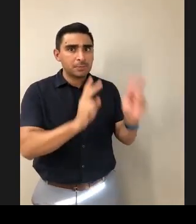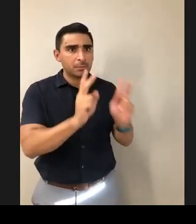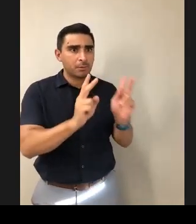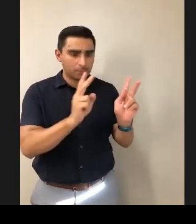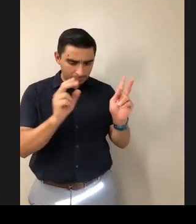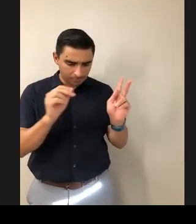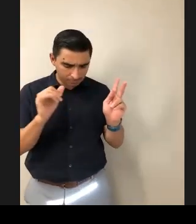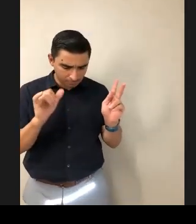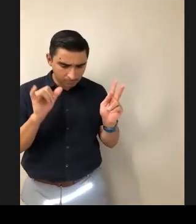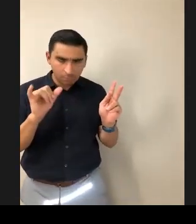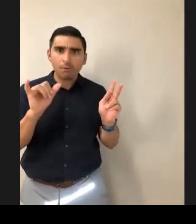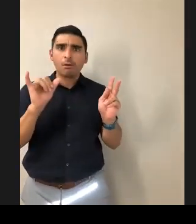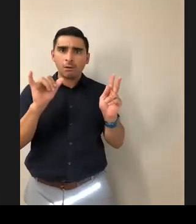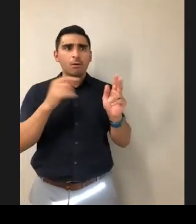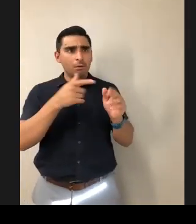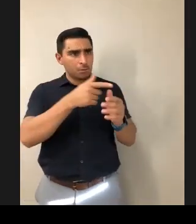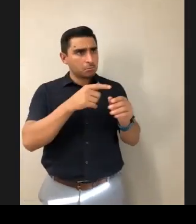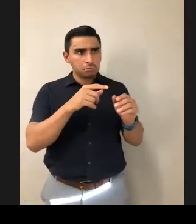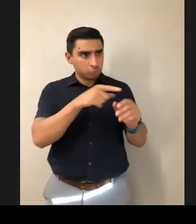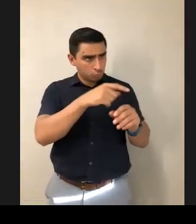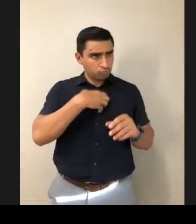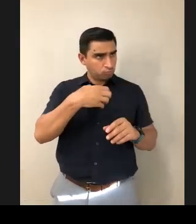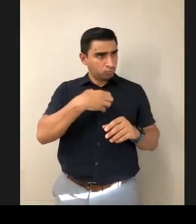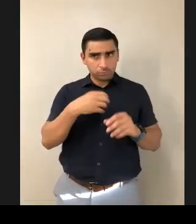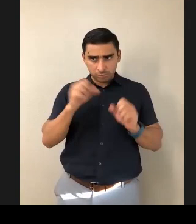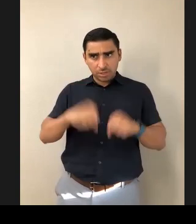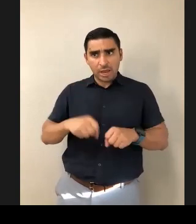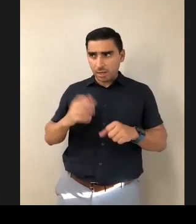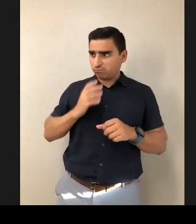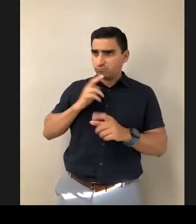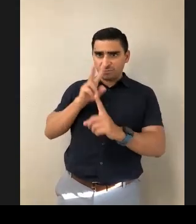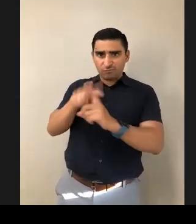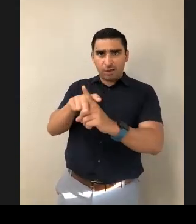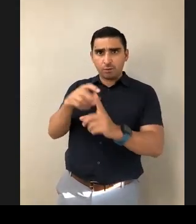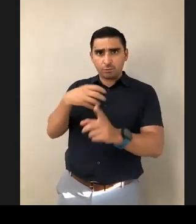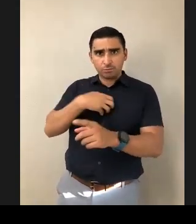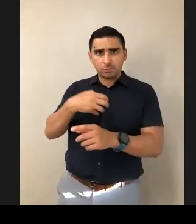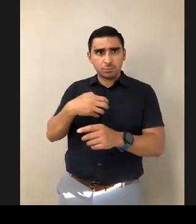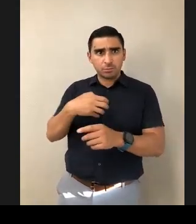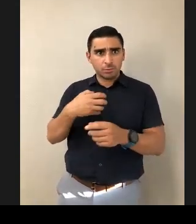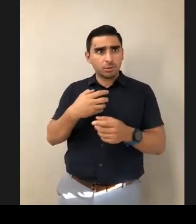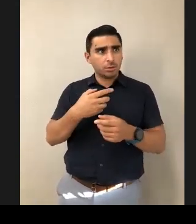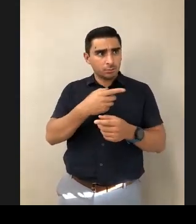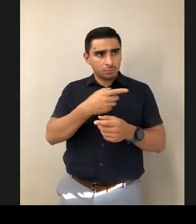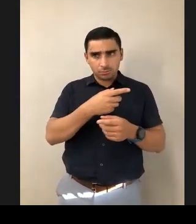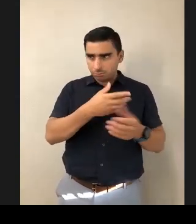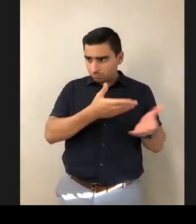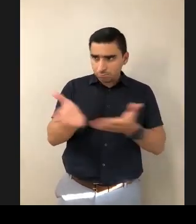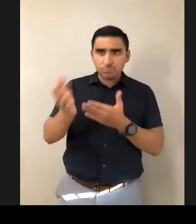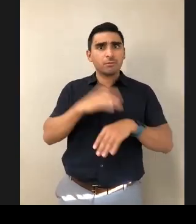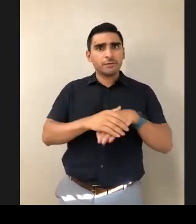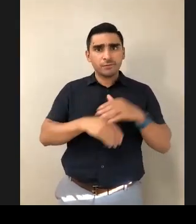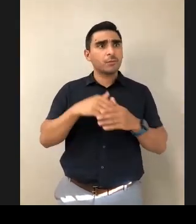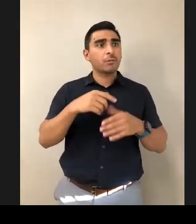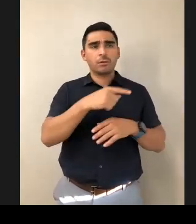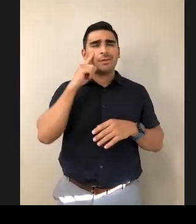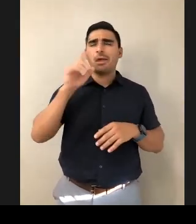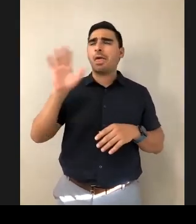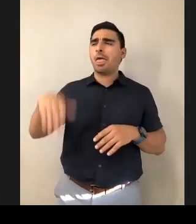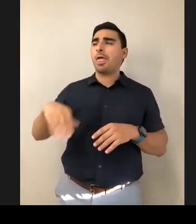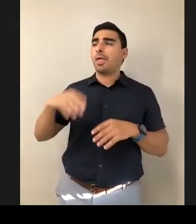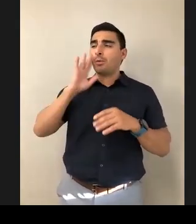hacerlo, para que podamos entender que la comunidad debe tener un lugar donde pueda levantar